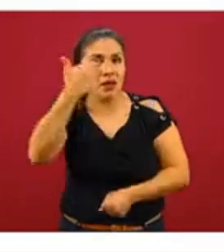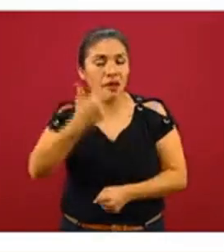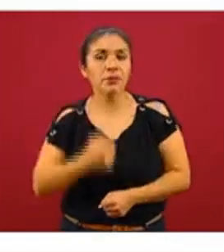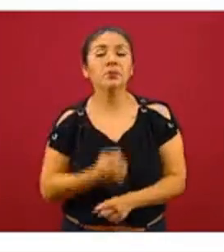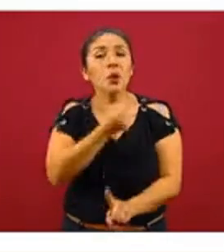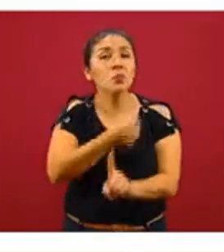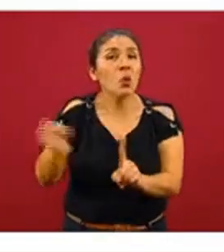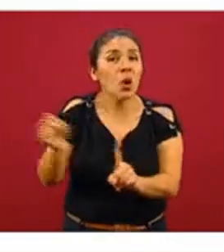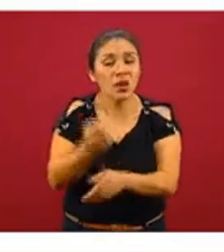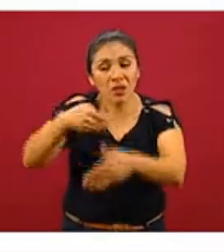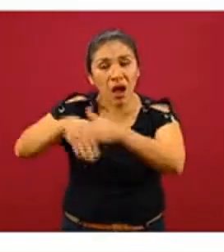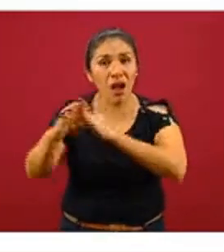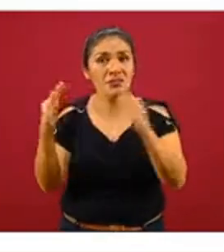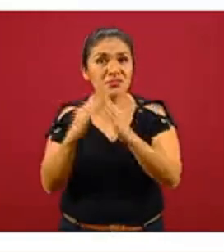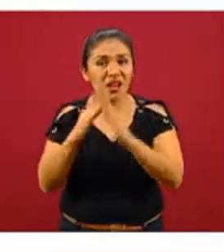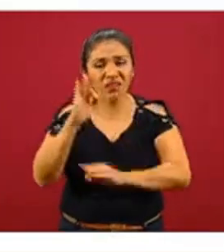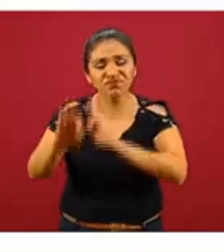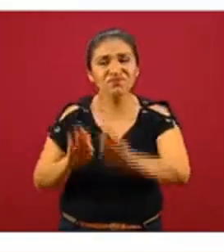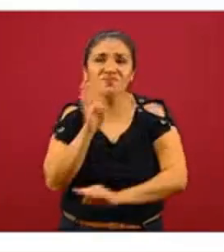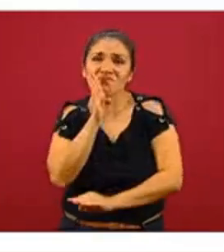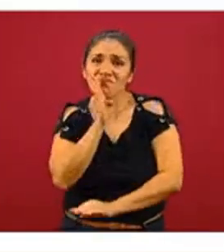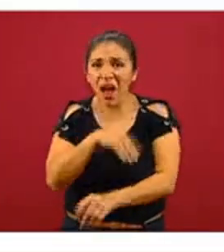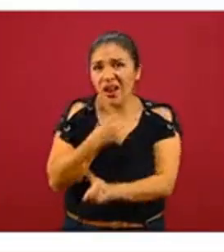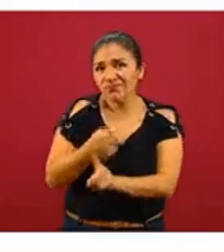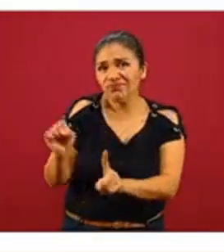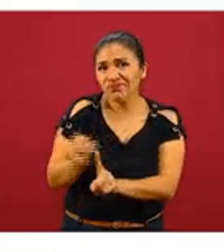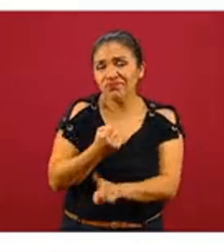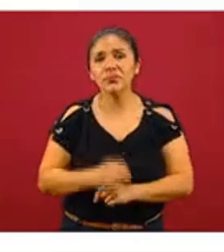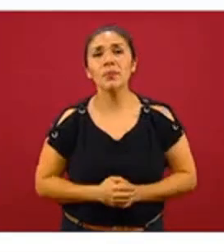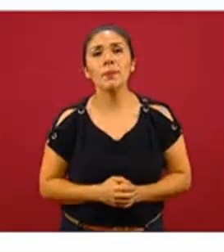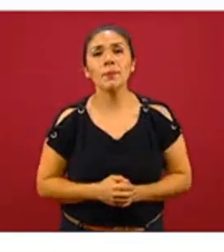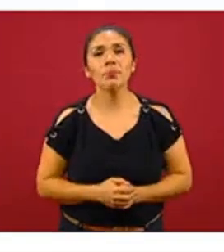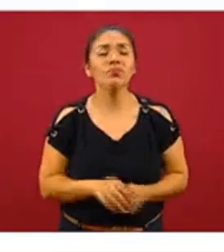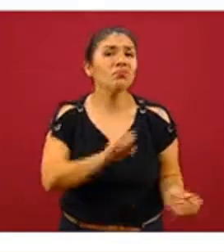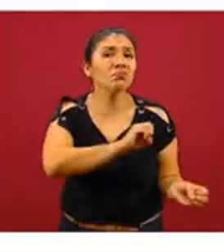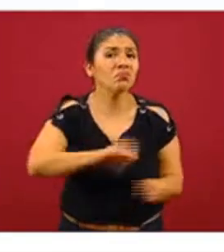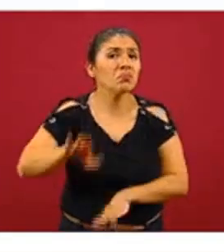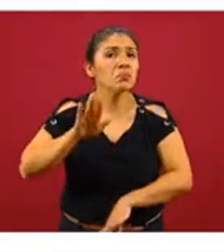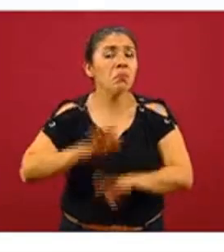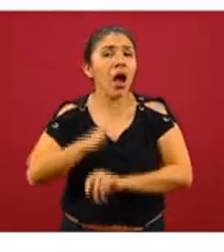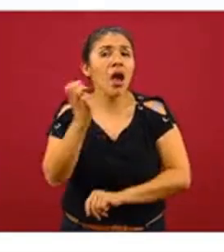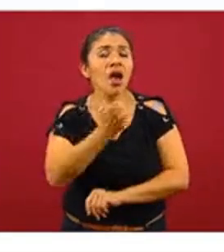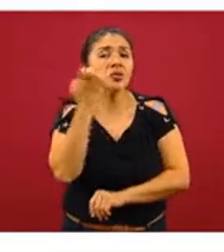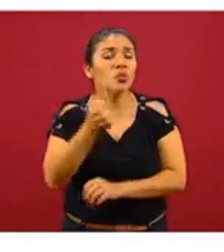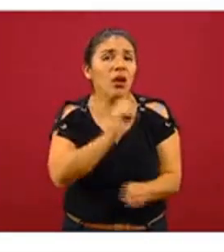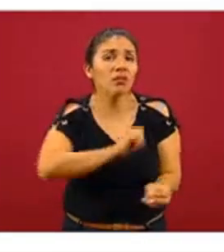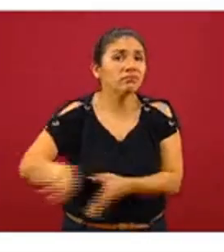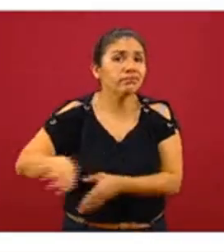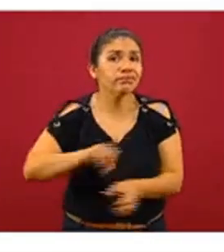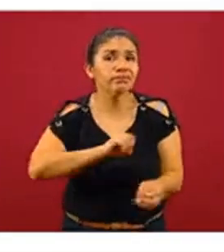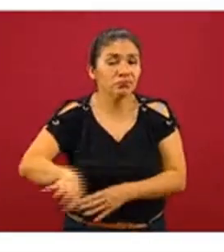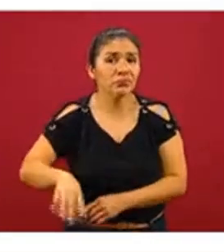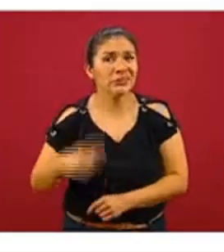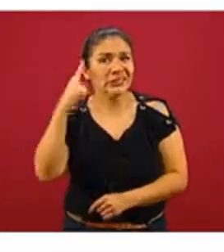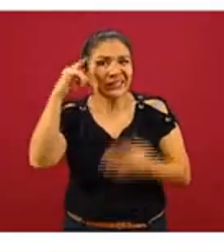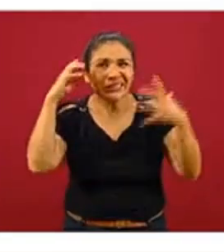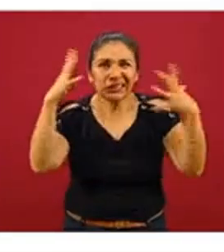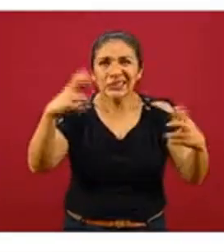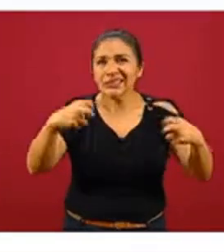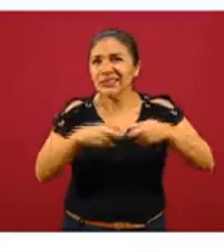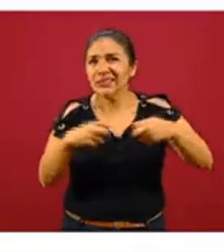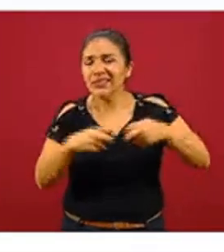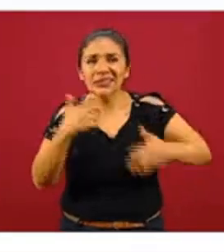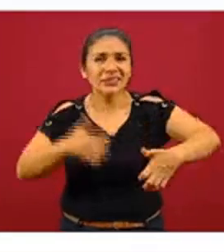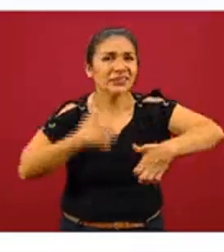y maltrato, el aumento en el abandono escolar, el estrés, que hemos escuchado